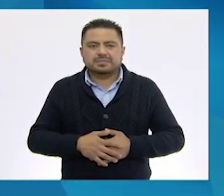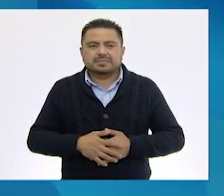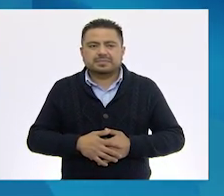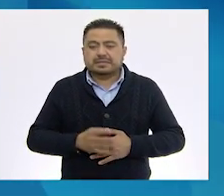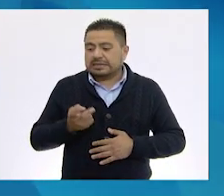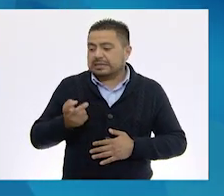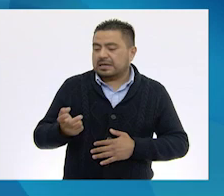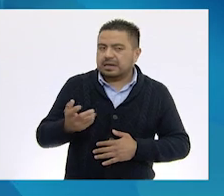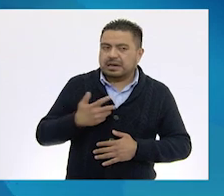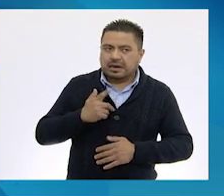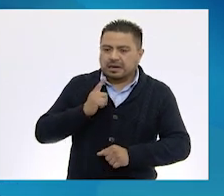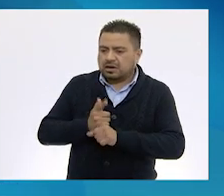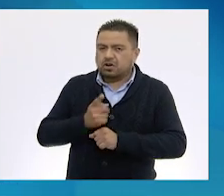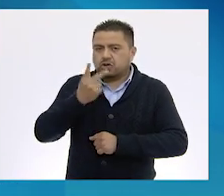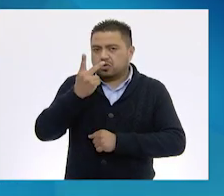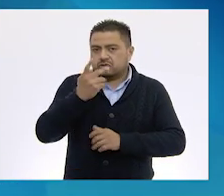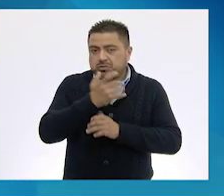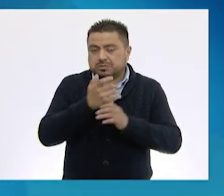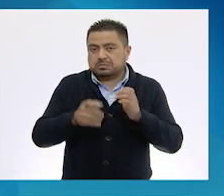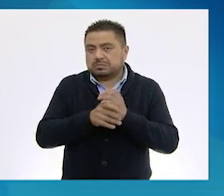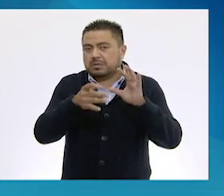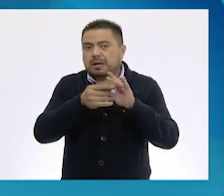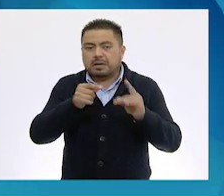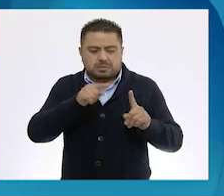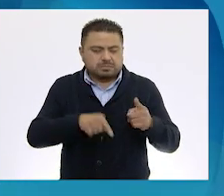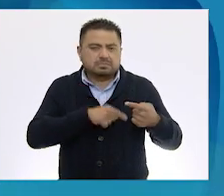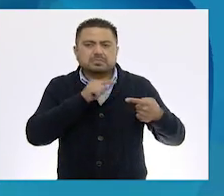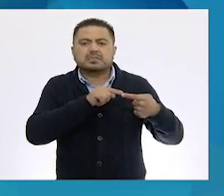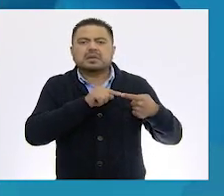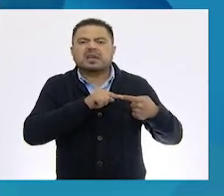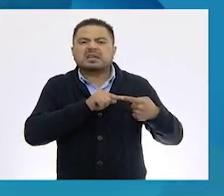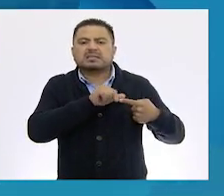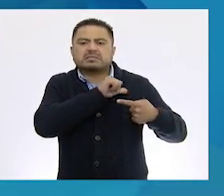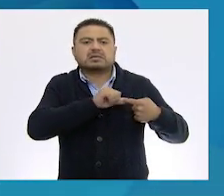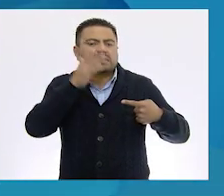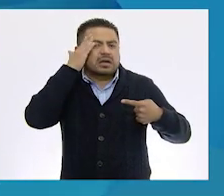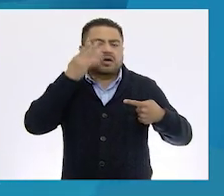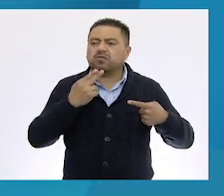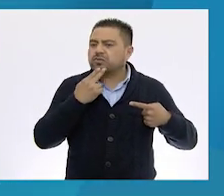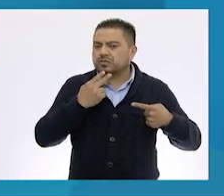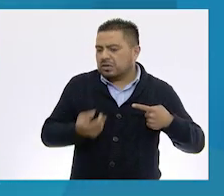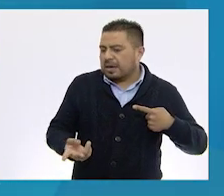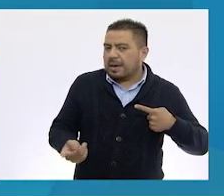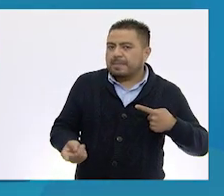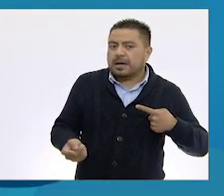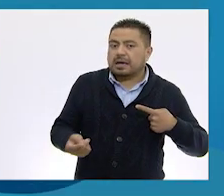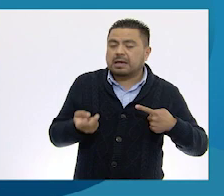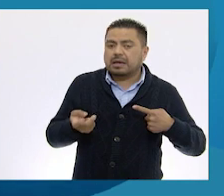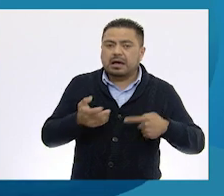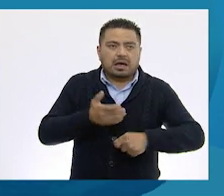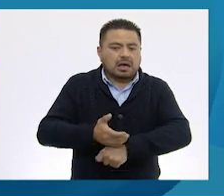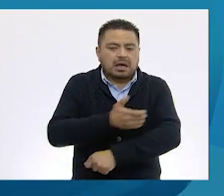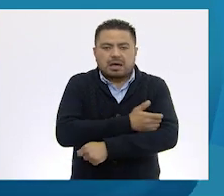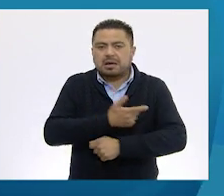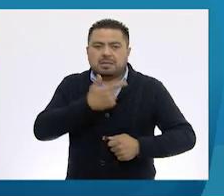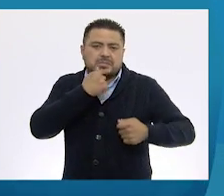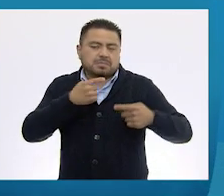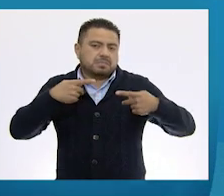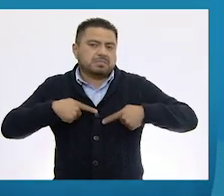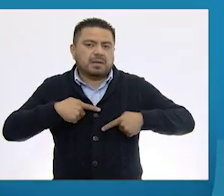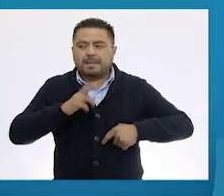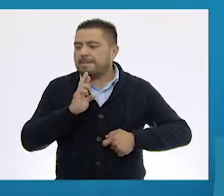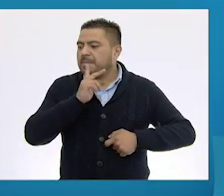Aquí tenemos que juntar dos cosas. En primer lugar, el papel, la función que tiene el perro de ser acompañante del hombre, el